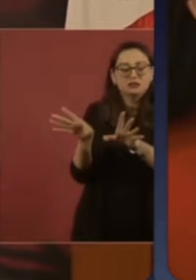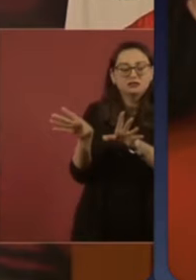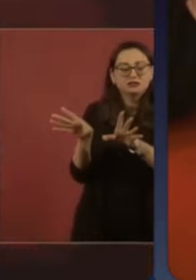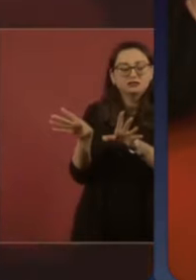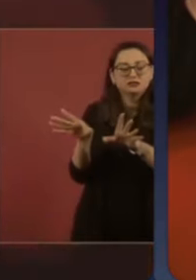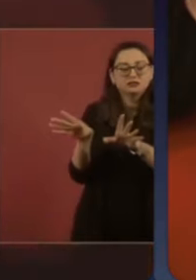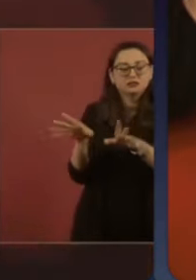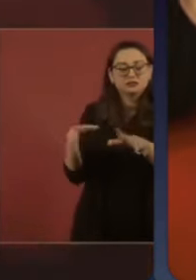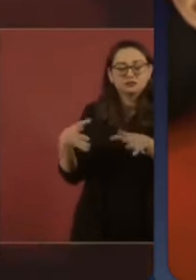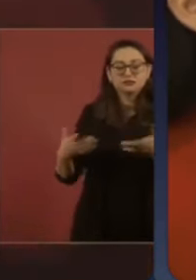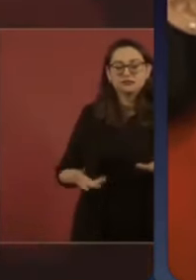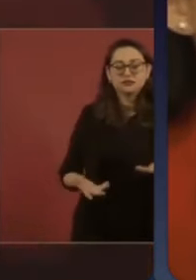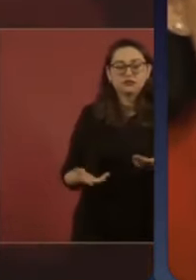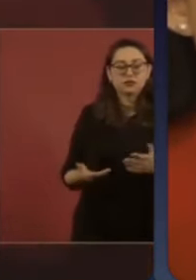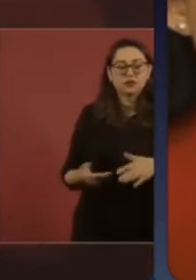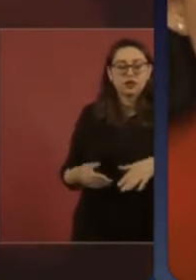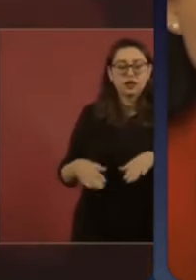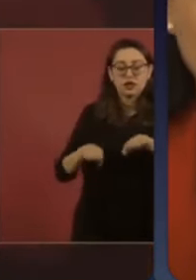de una